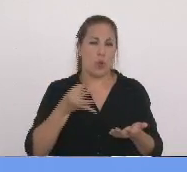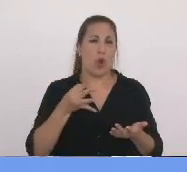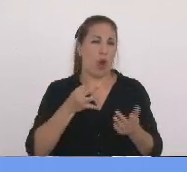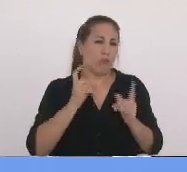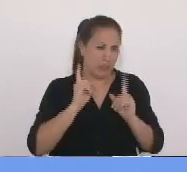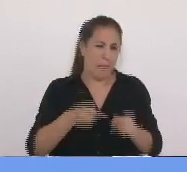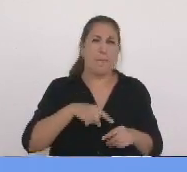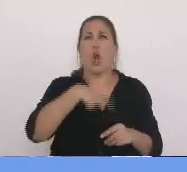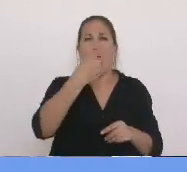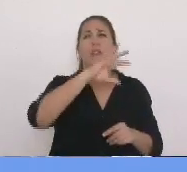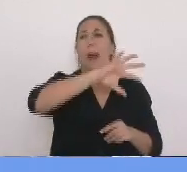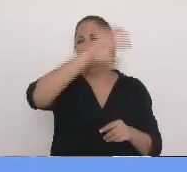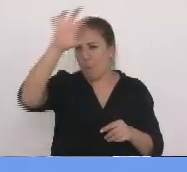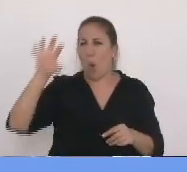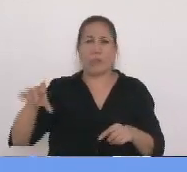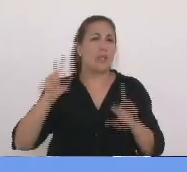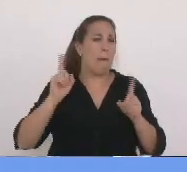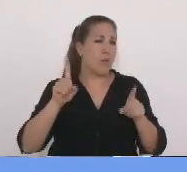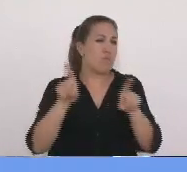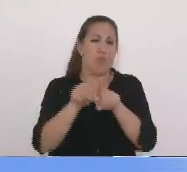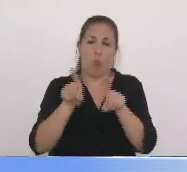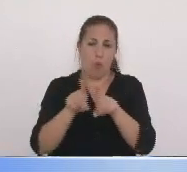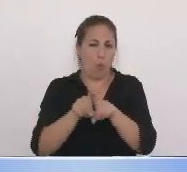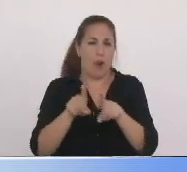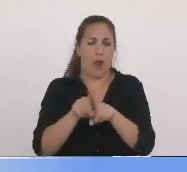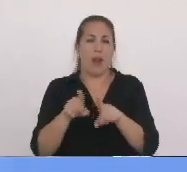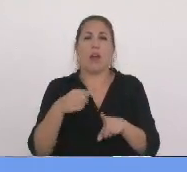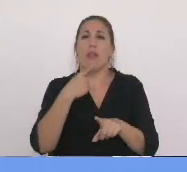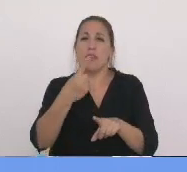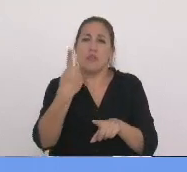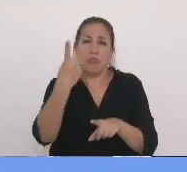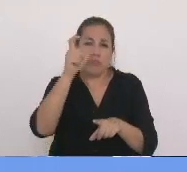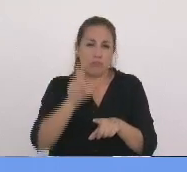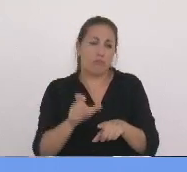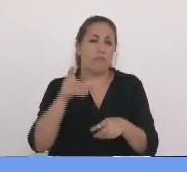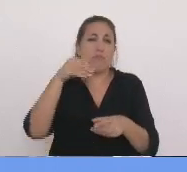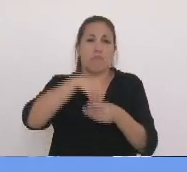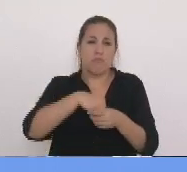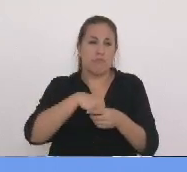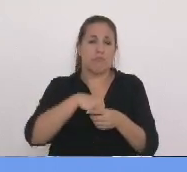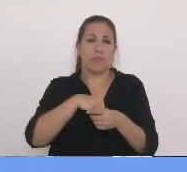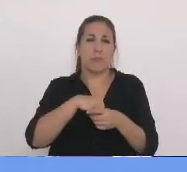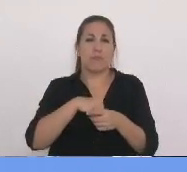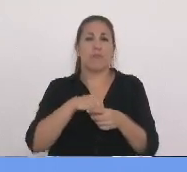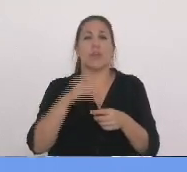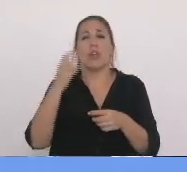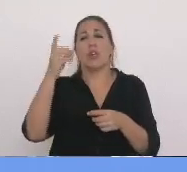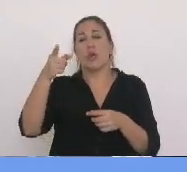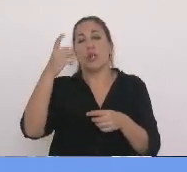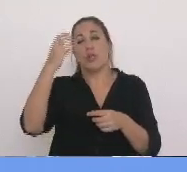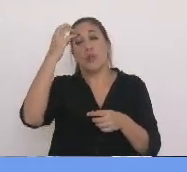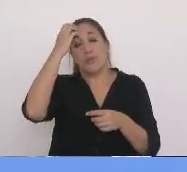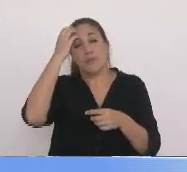provincias indicó que la integración de un miembro en ese caso del superior tribunal de justicia de córdoba